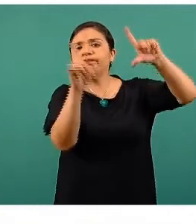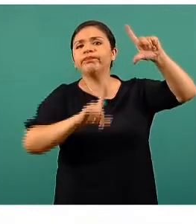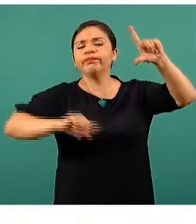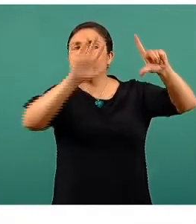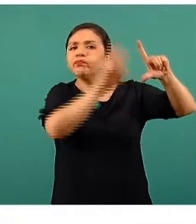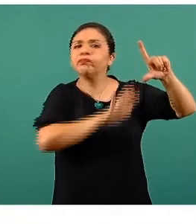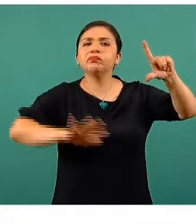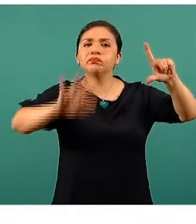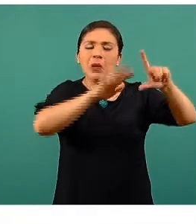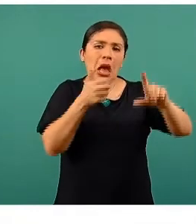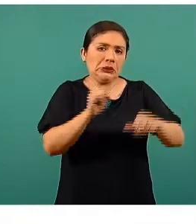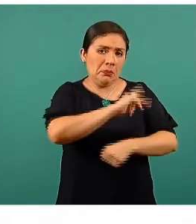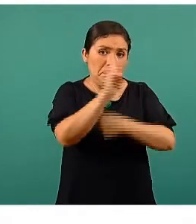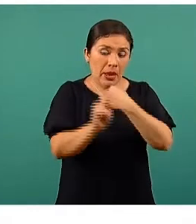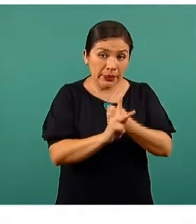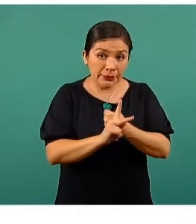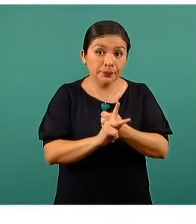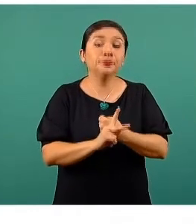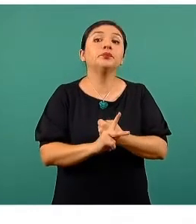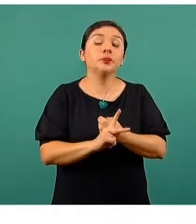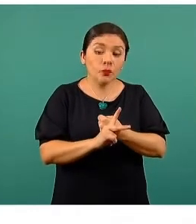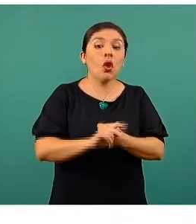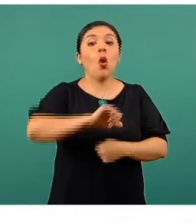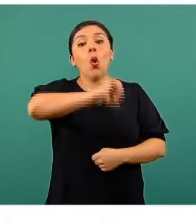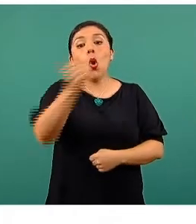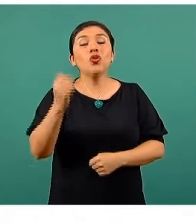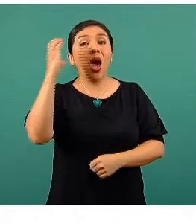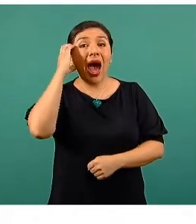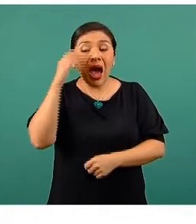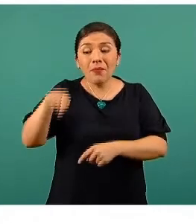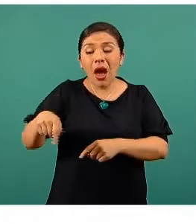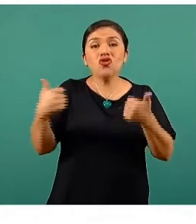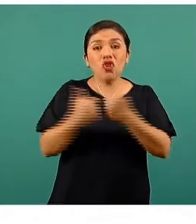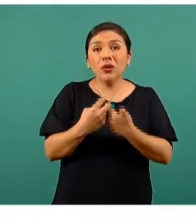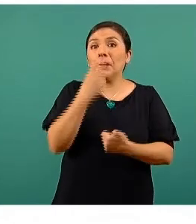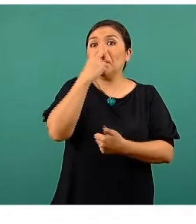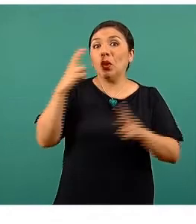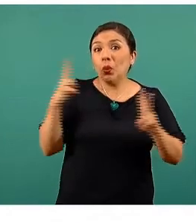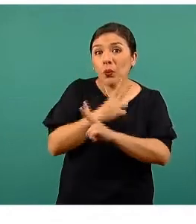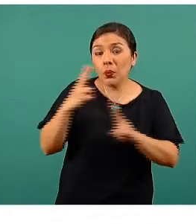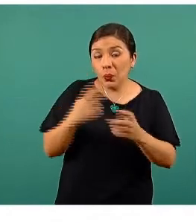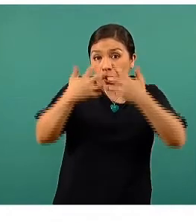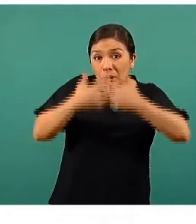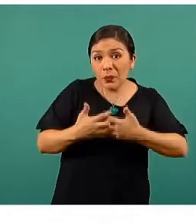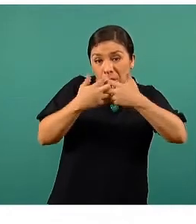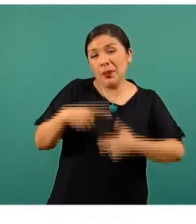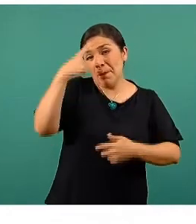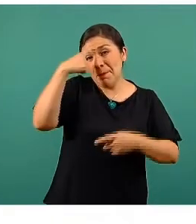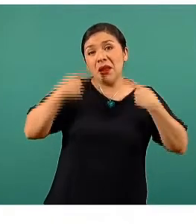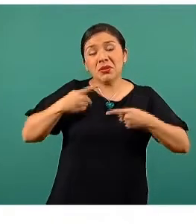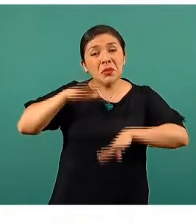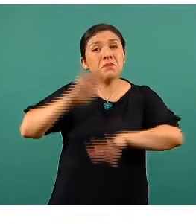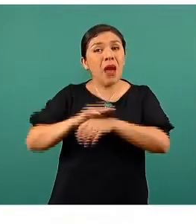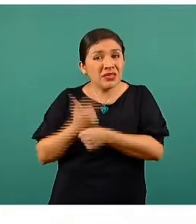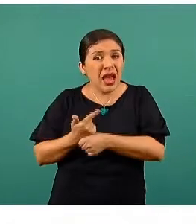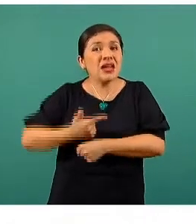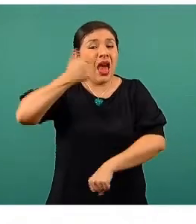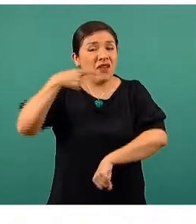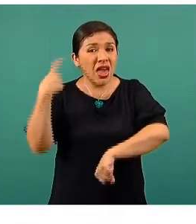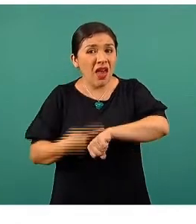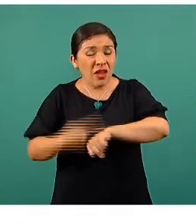todo el país. Y sobre las camas con ventilador, estas camas que se utilizan para atender a personas